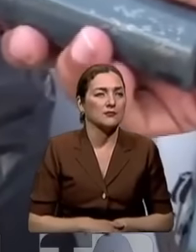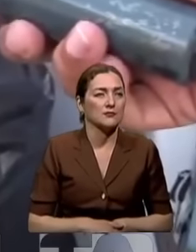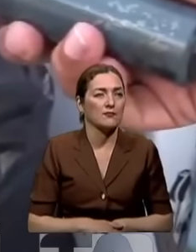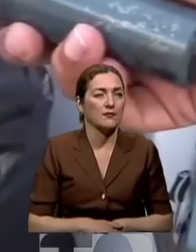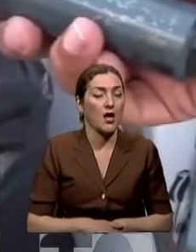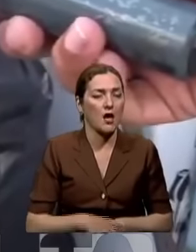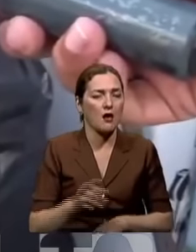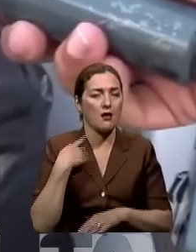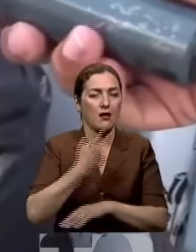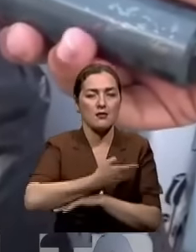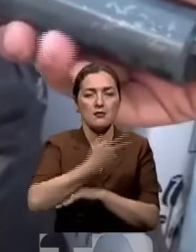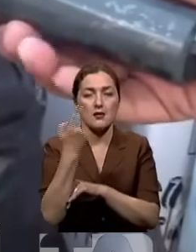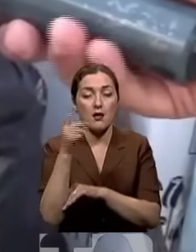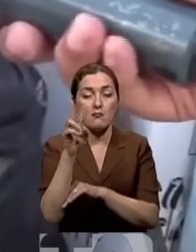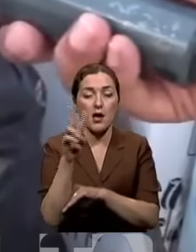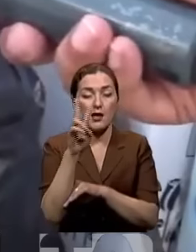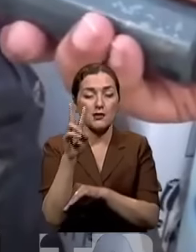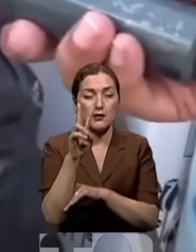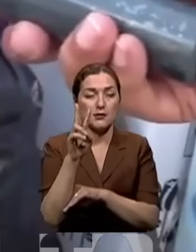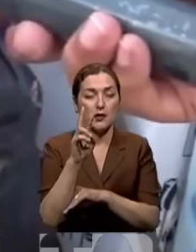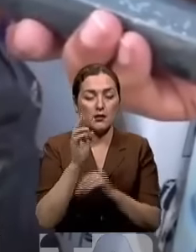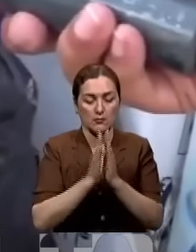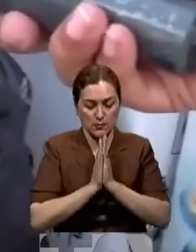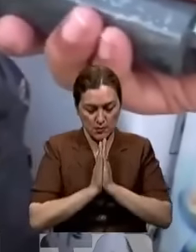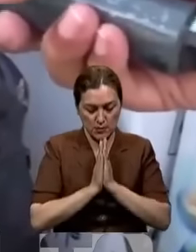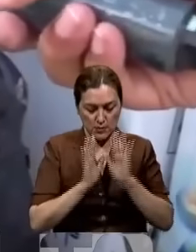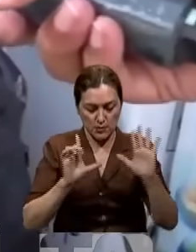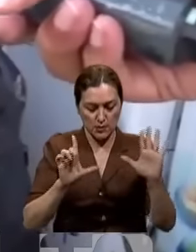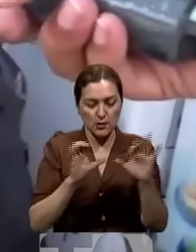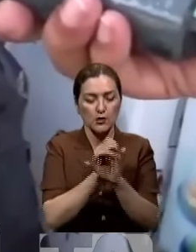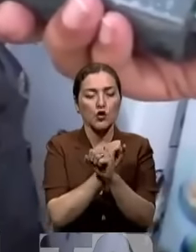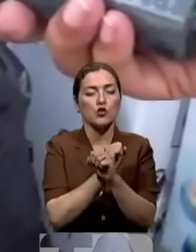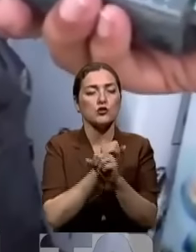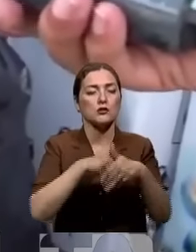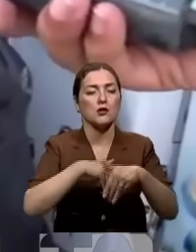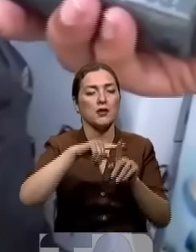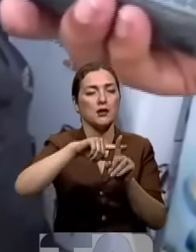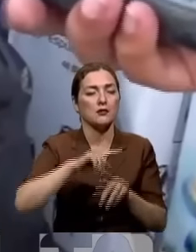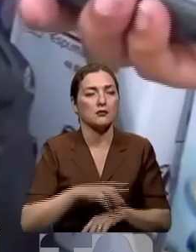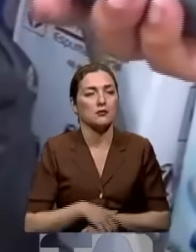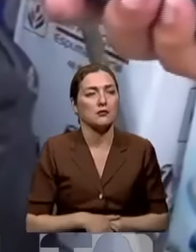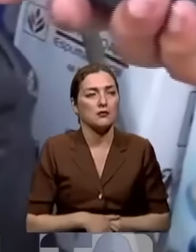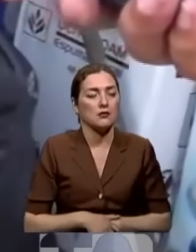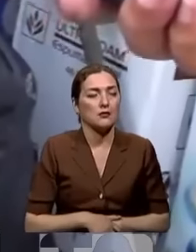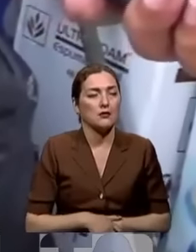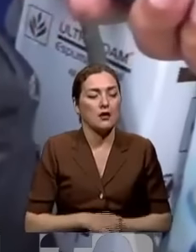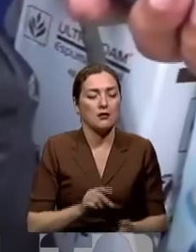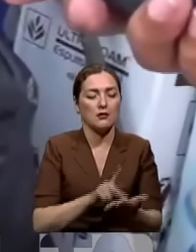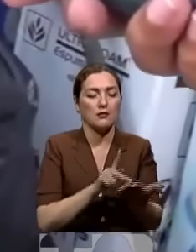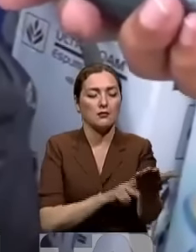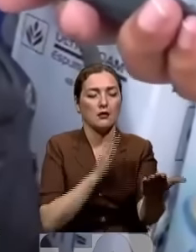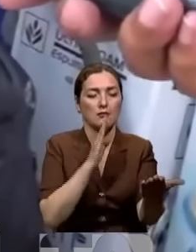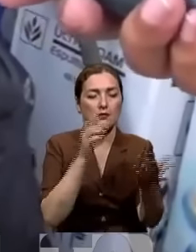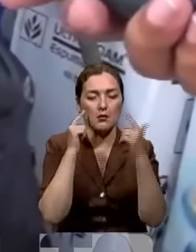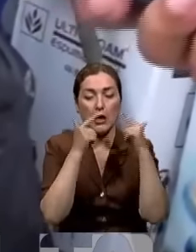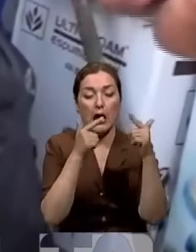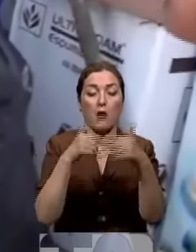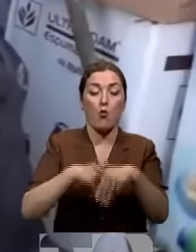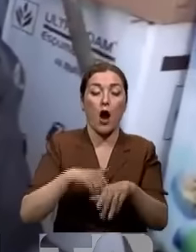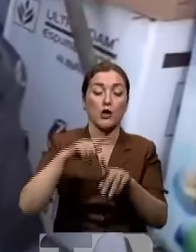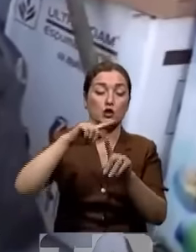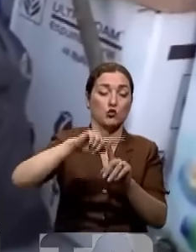día viernes la misa a las 7 de la noche aquí en el cementerio, como ha sido la tradición, para velarle a los